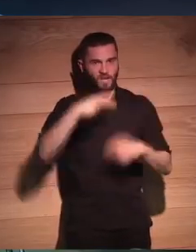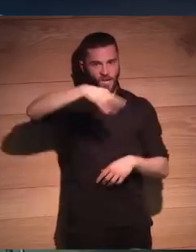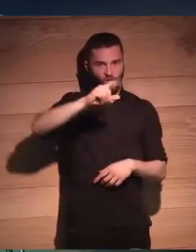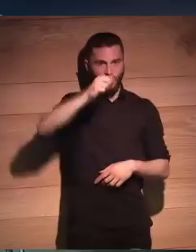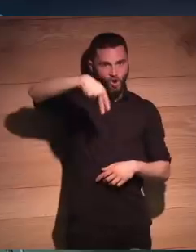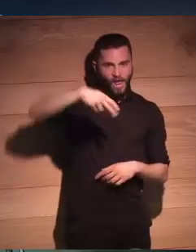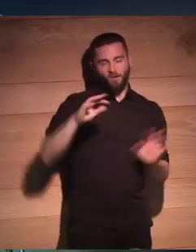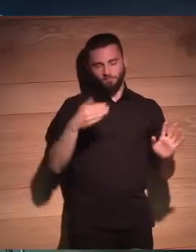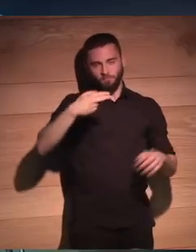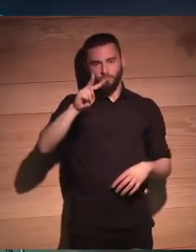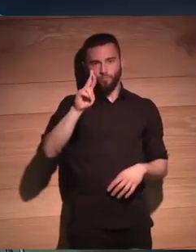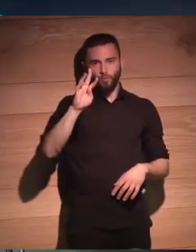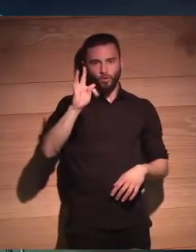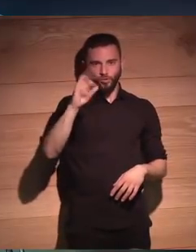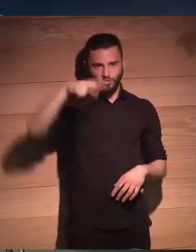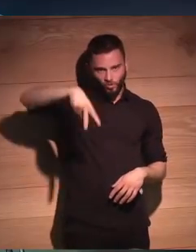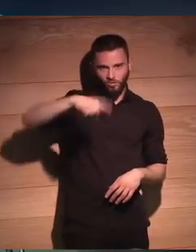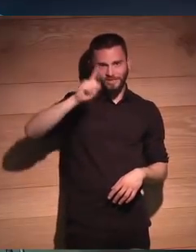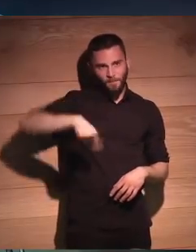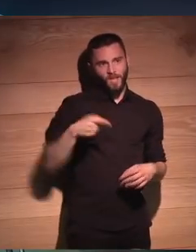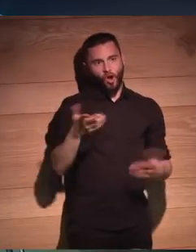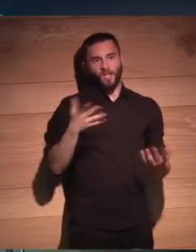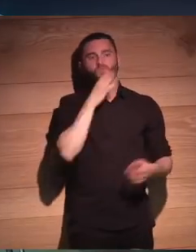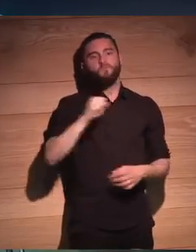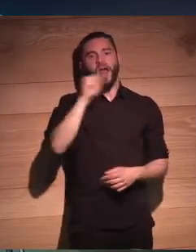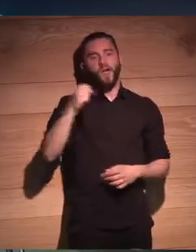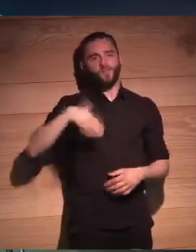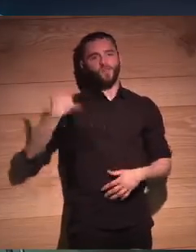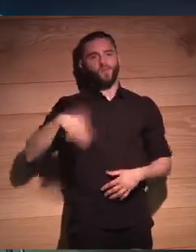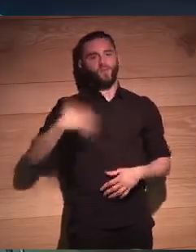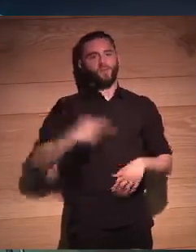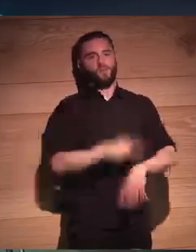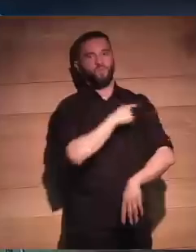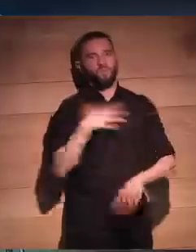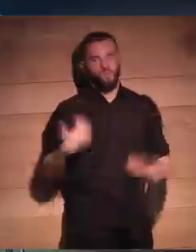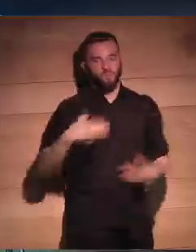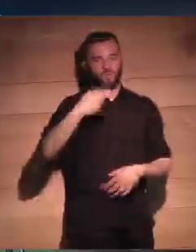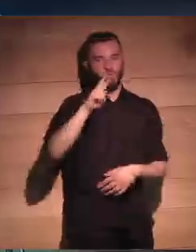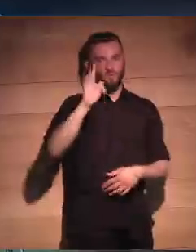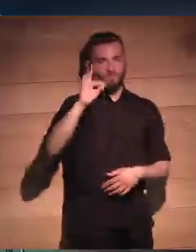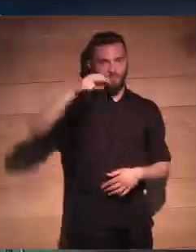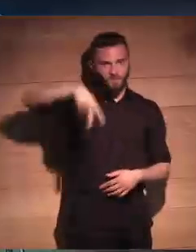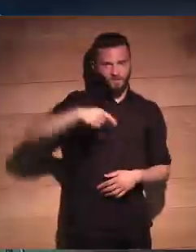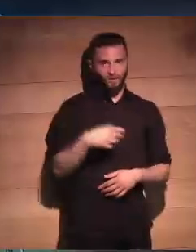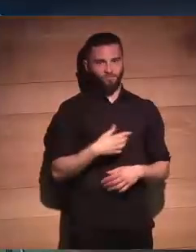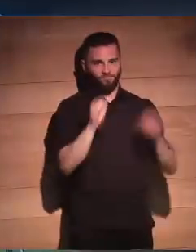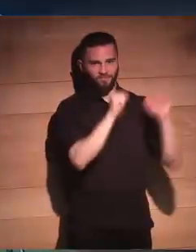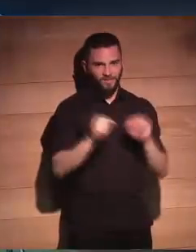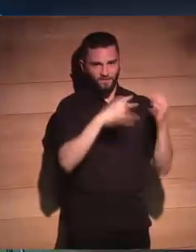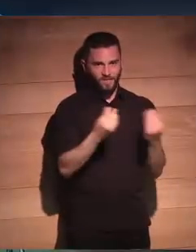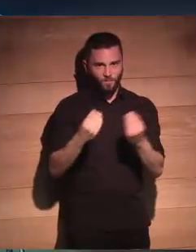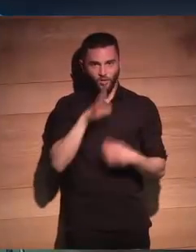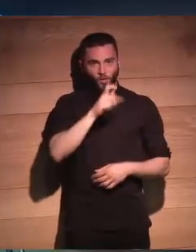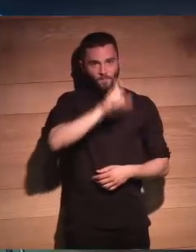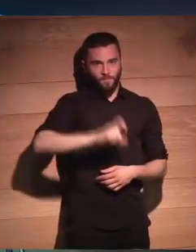la de Burton, aunque es un maravilloso disparate. Tú y yo vamos a defender mucho la versión de Burton, que ahora, como me comentabas antes, a la gente le ha dado